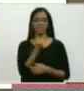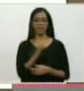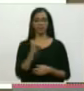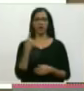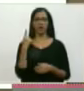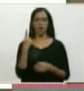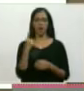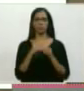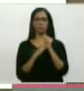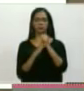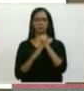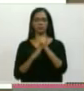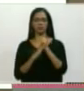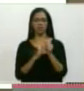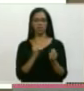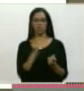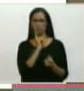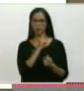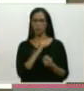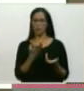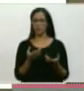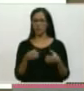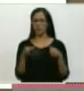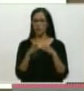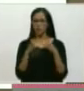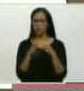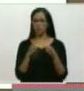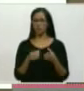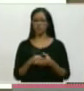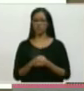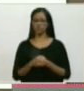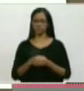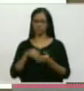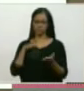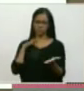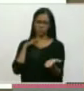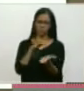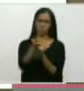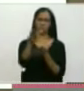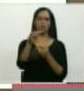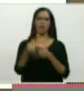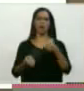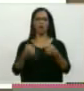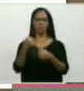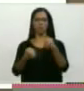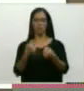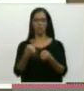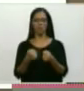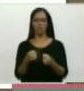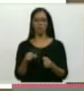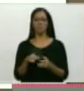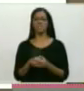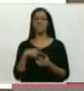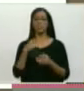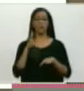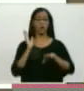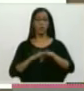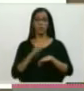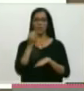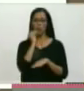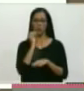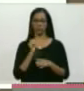barra, lo que se denomina una barra brava en el Chile. Lo atropelló los carabineros en un autobús y después le echaron la culpa al